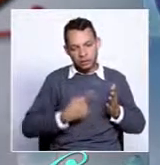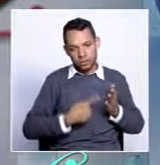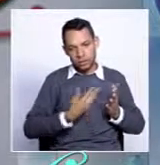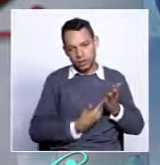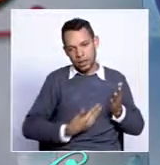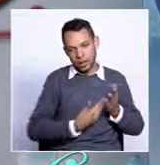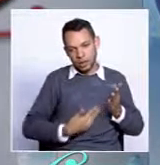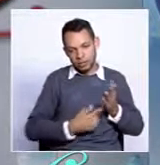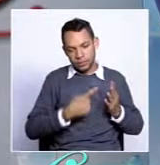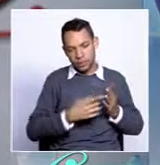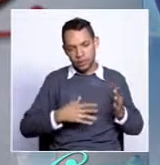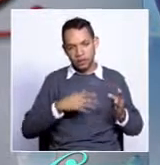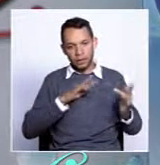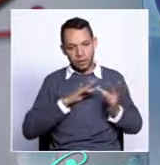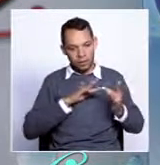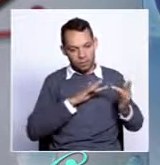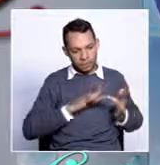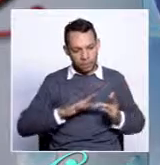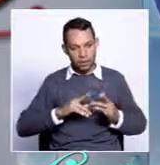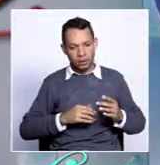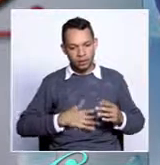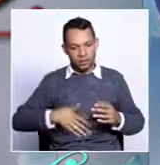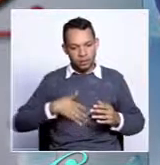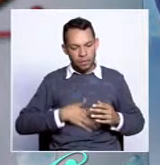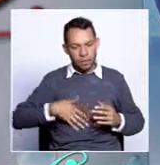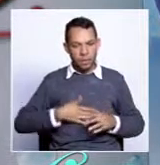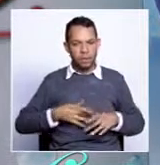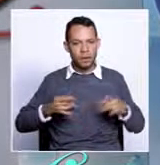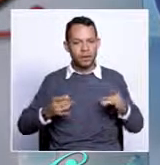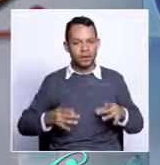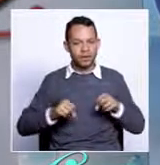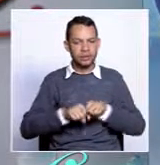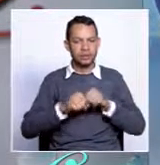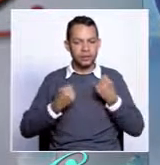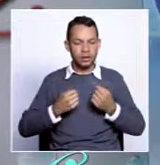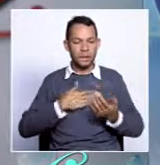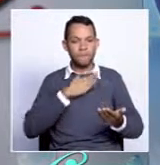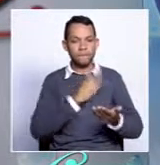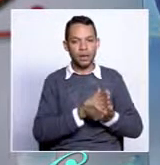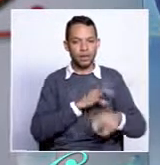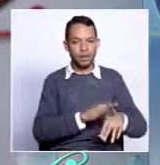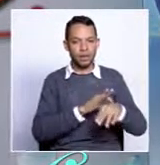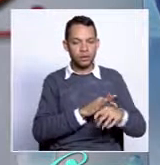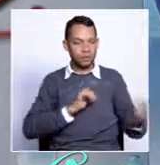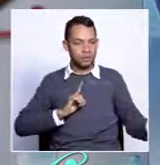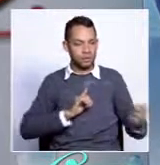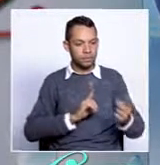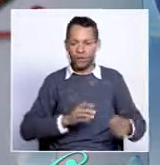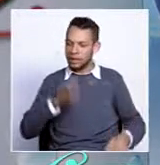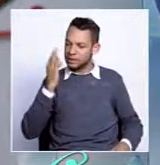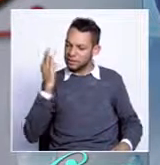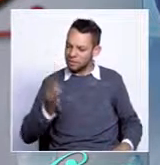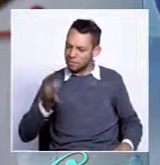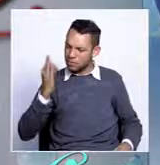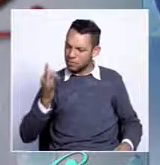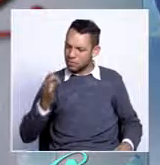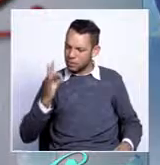sintomatología gástrica de colon que se puede presentar la gente va a la consulta y siempre